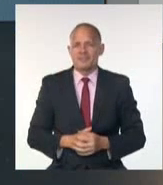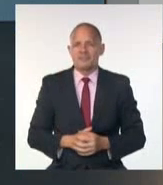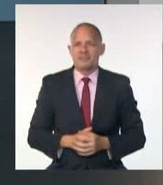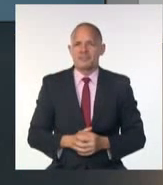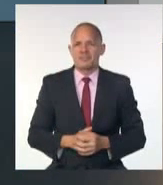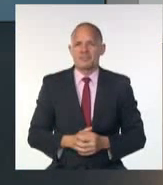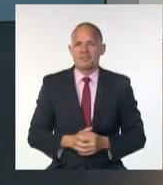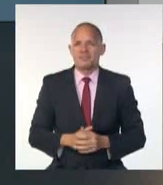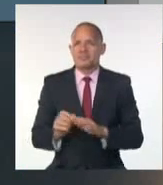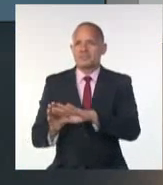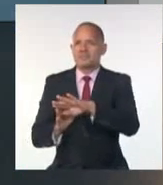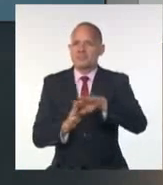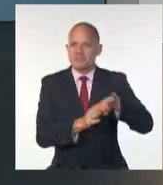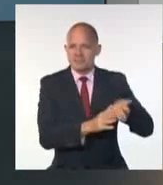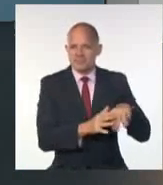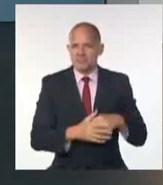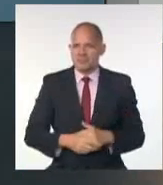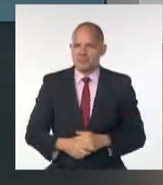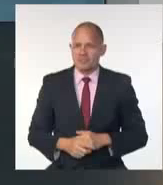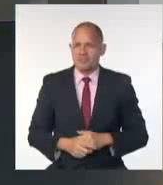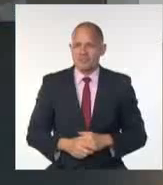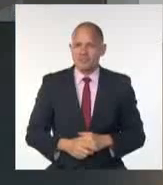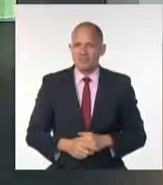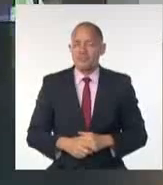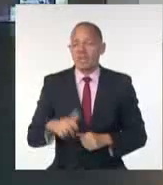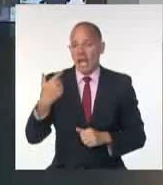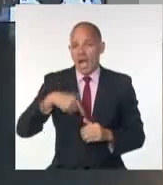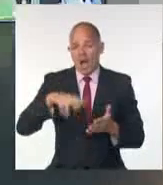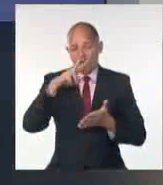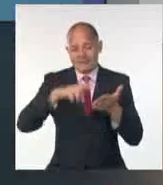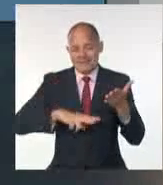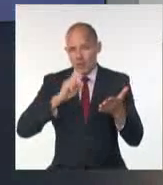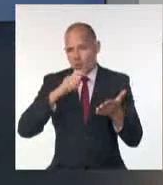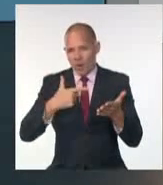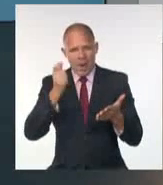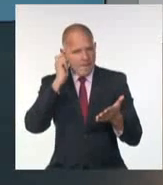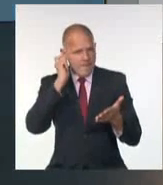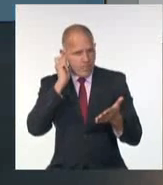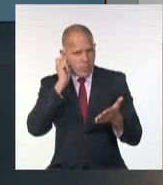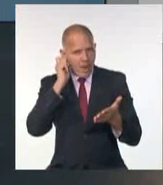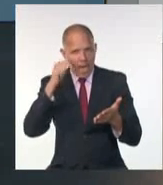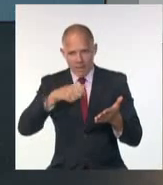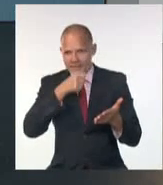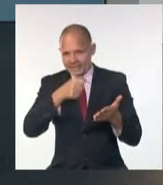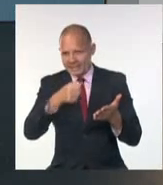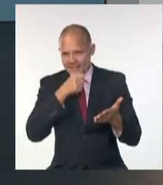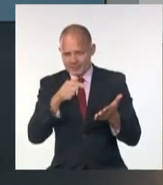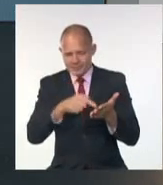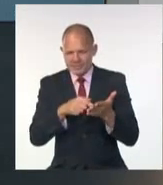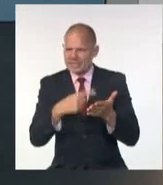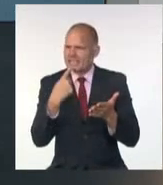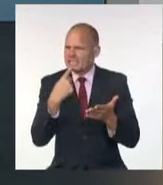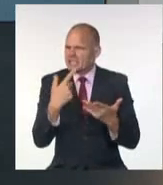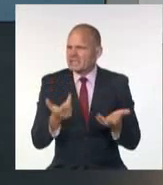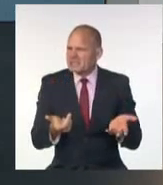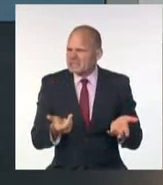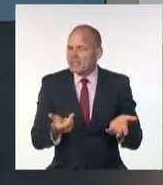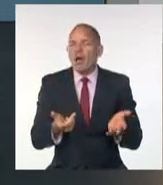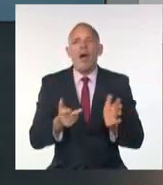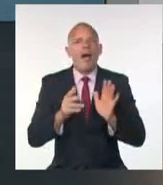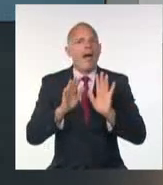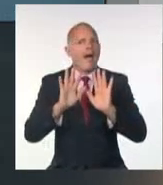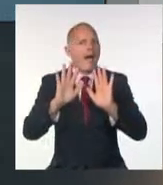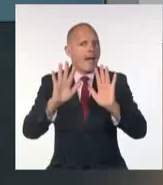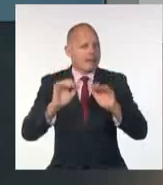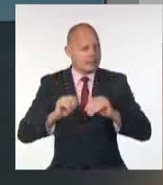Y a propósito del tema, comparto con usted las siguientes líneas de la colega Anislay Torres. De payaso fascista con una agenda